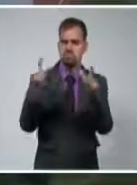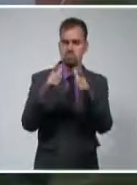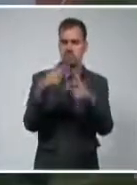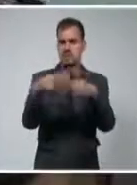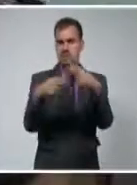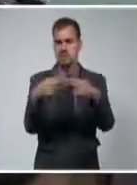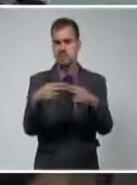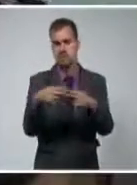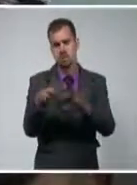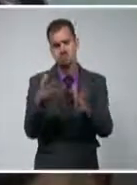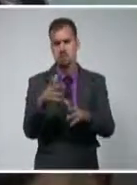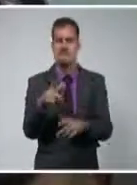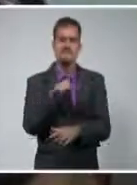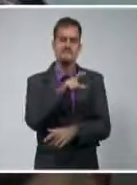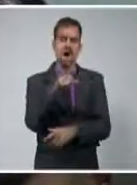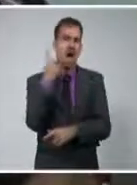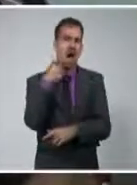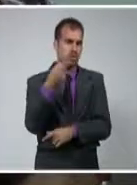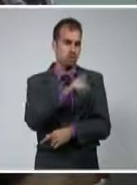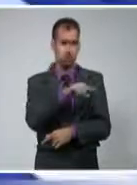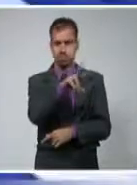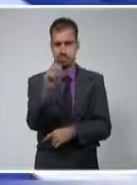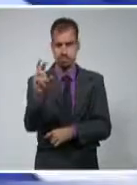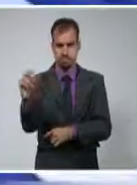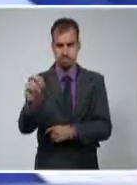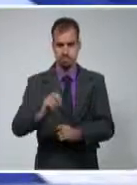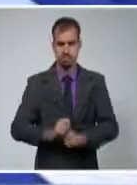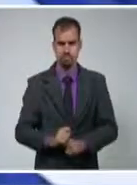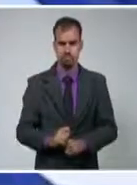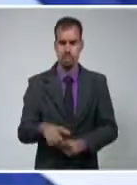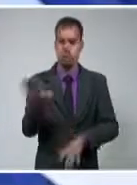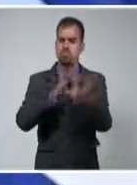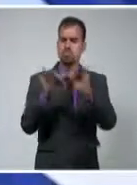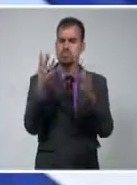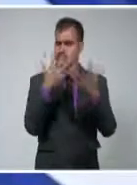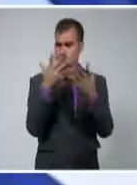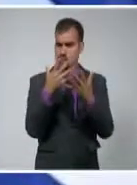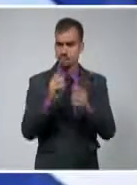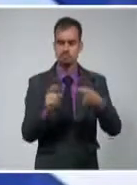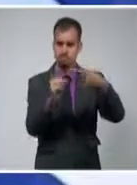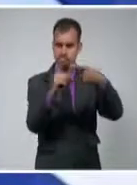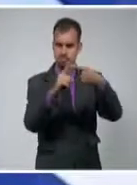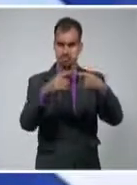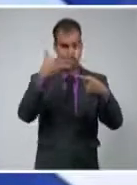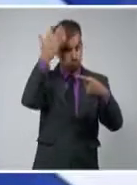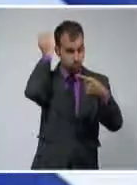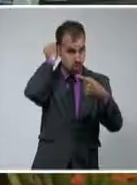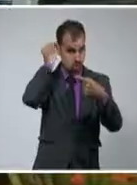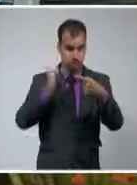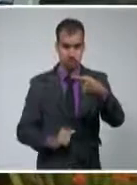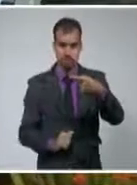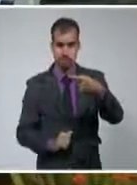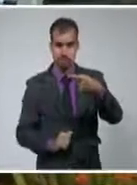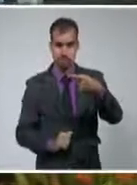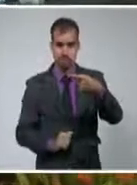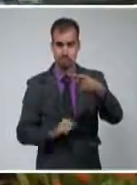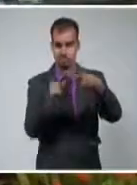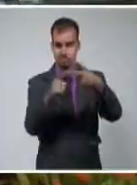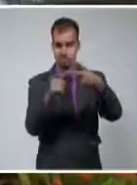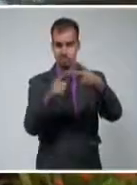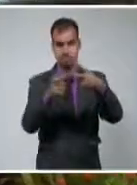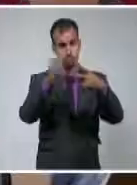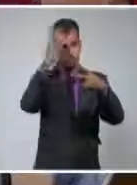de 2020. Entre los compañeros electos están el general de ejército Raúl Castro Ruz, Miguel Díaz